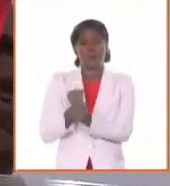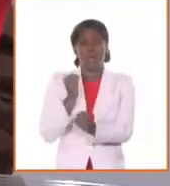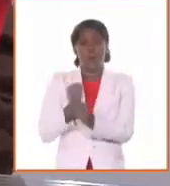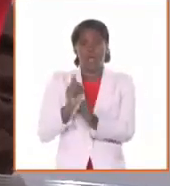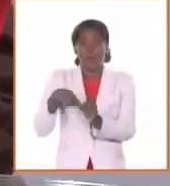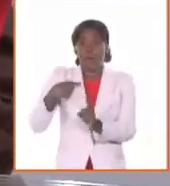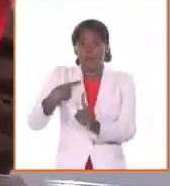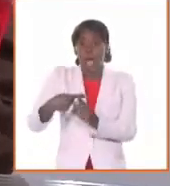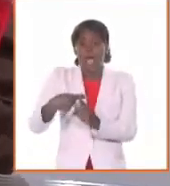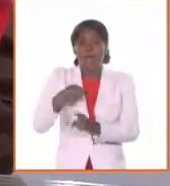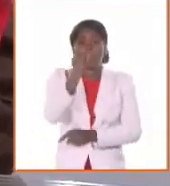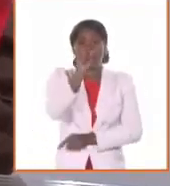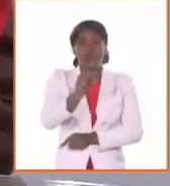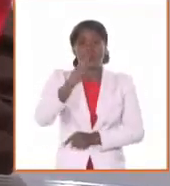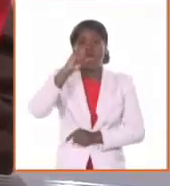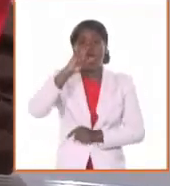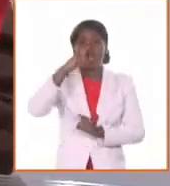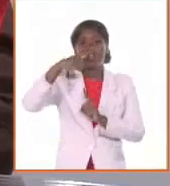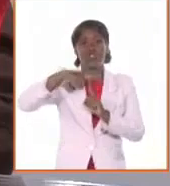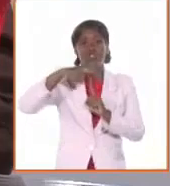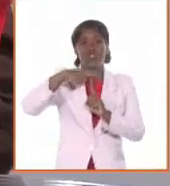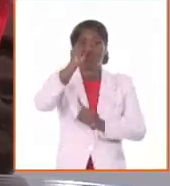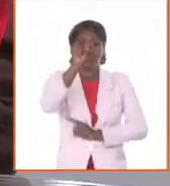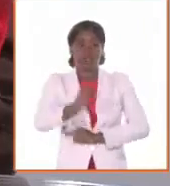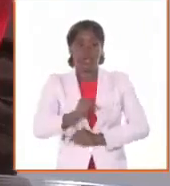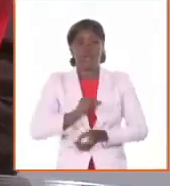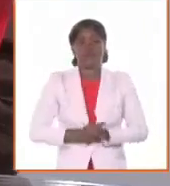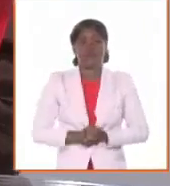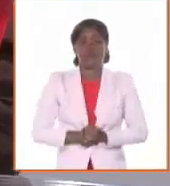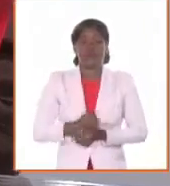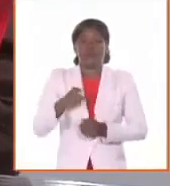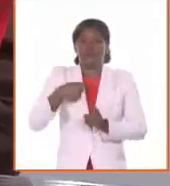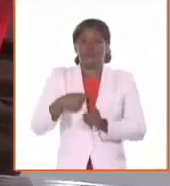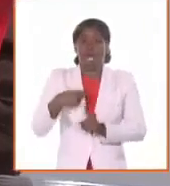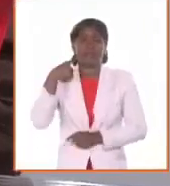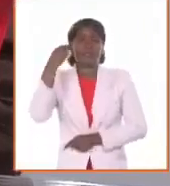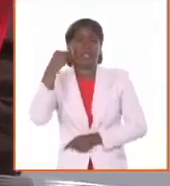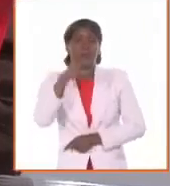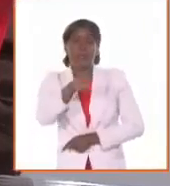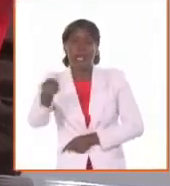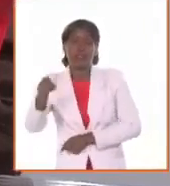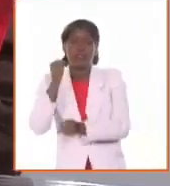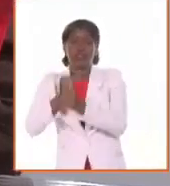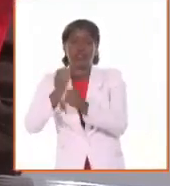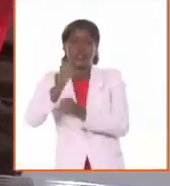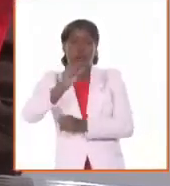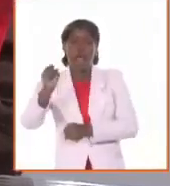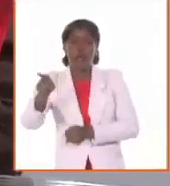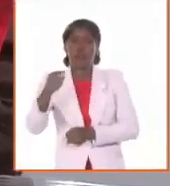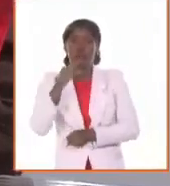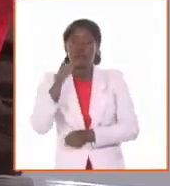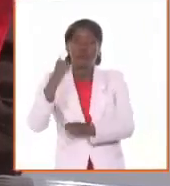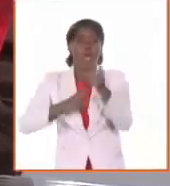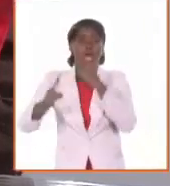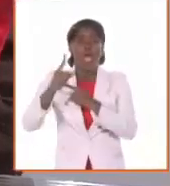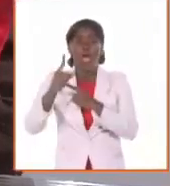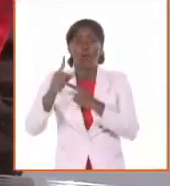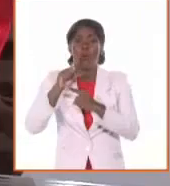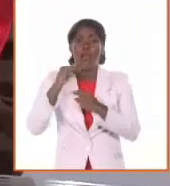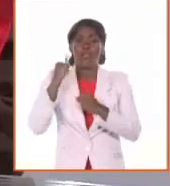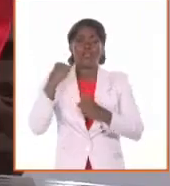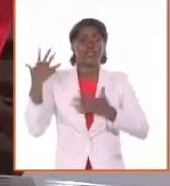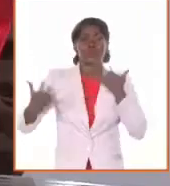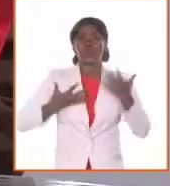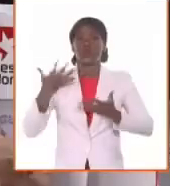es importante escuchar a los trabajadores en qué más podemos trabajar no en ese